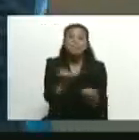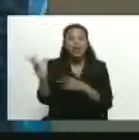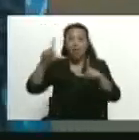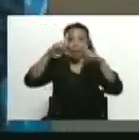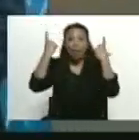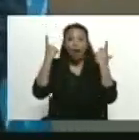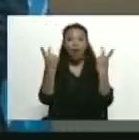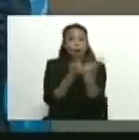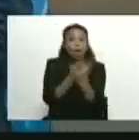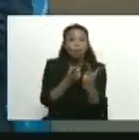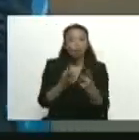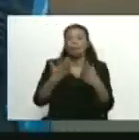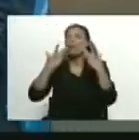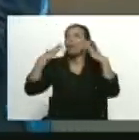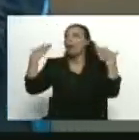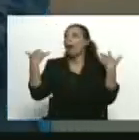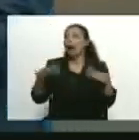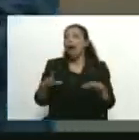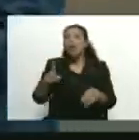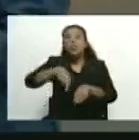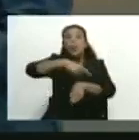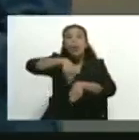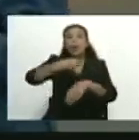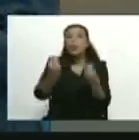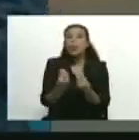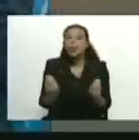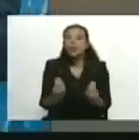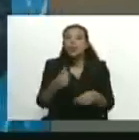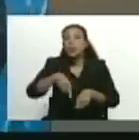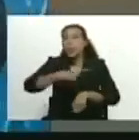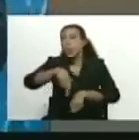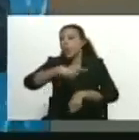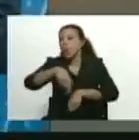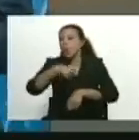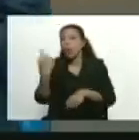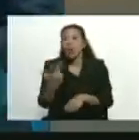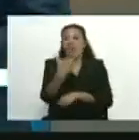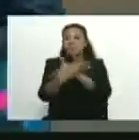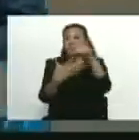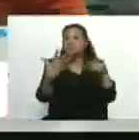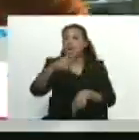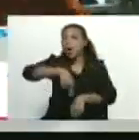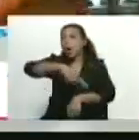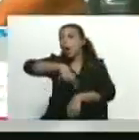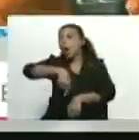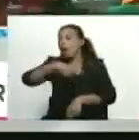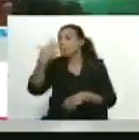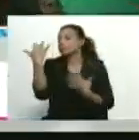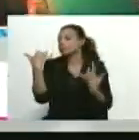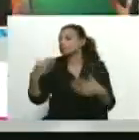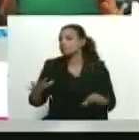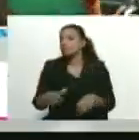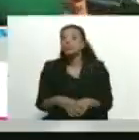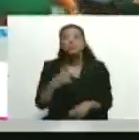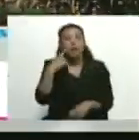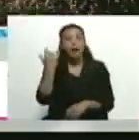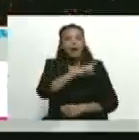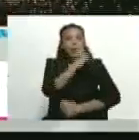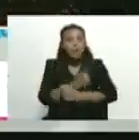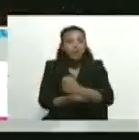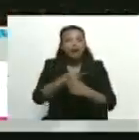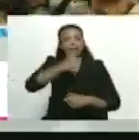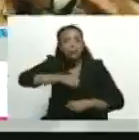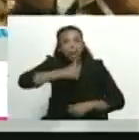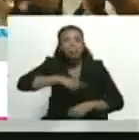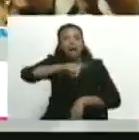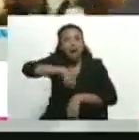al de La Guaira? Claro que sí, súper genial. ¿Cuánto también duraba esa rumba? Bueno, esa rumba ha durado como 5 o 6 horas. Coño, ¿verdad? Sí, bueno, ustedes tienen energía para aguantar